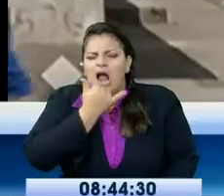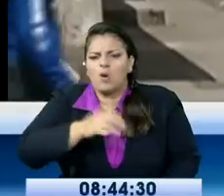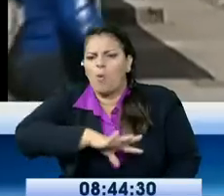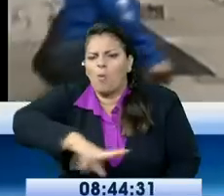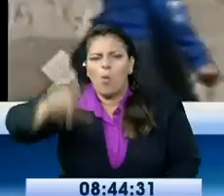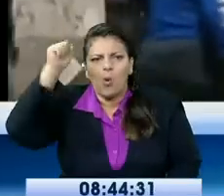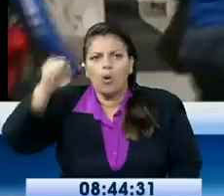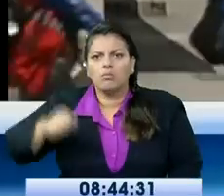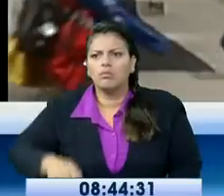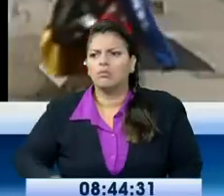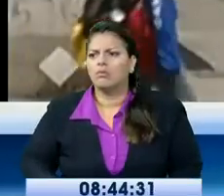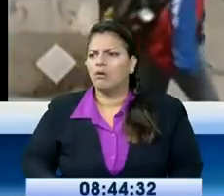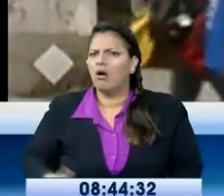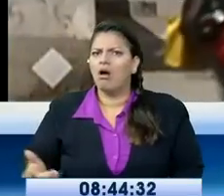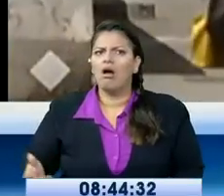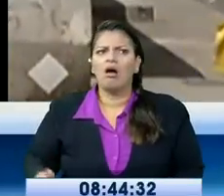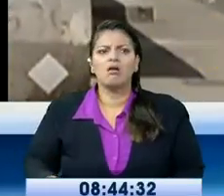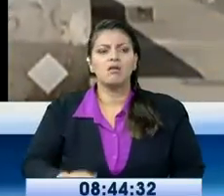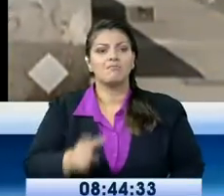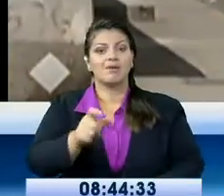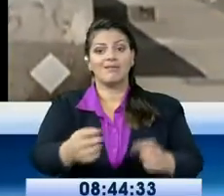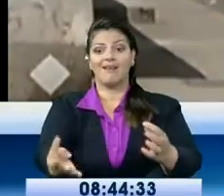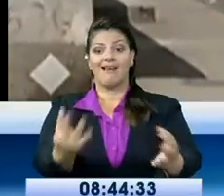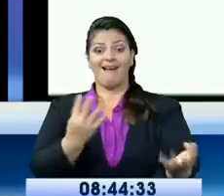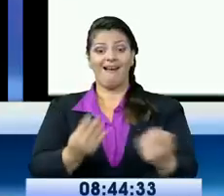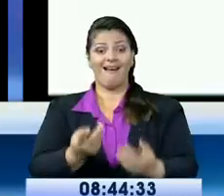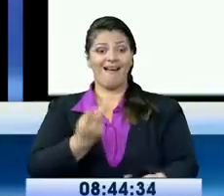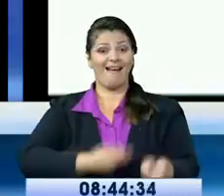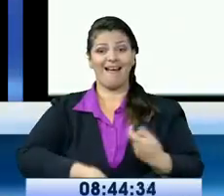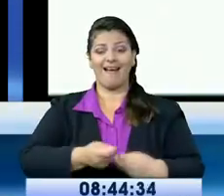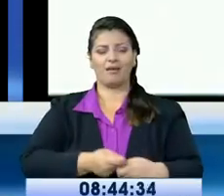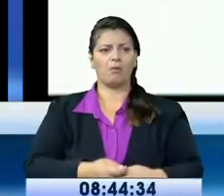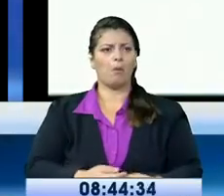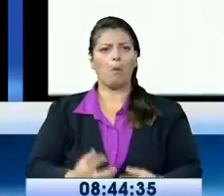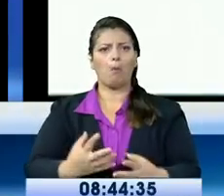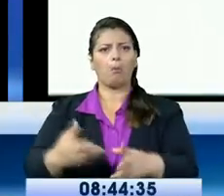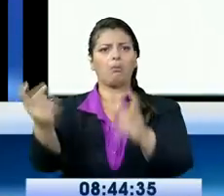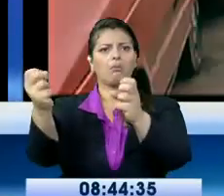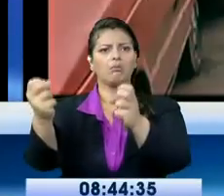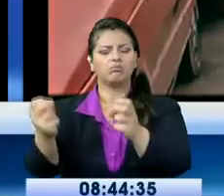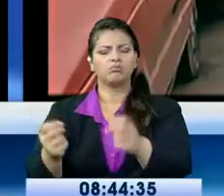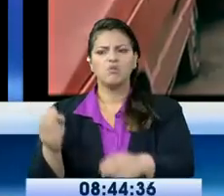Ese malo, porque ya no viene cliente para acá. No solamente viene,